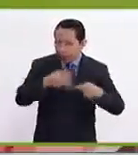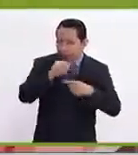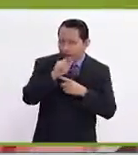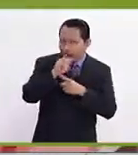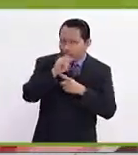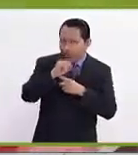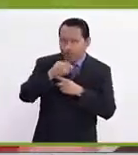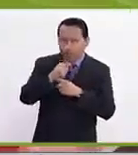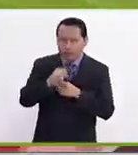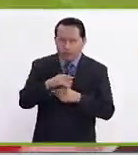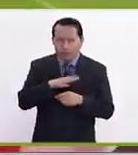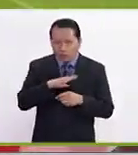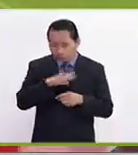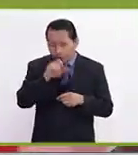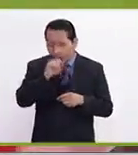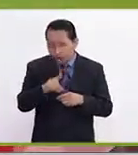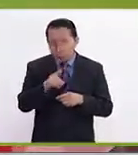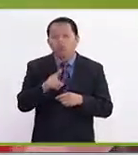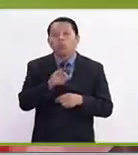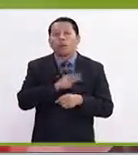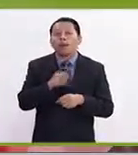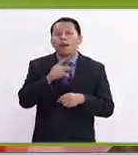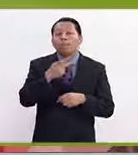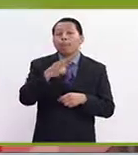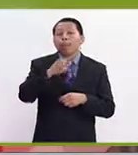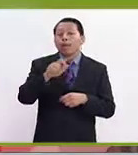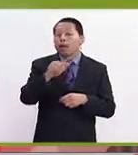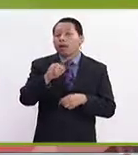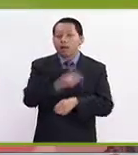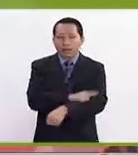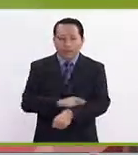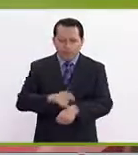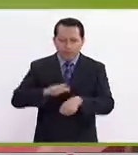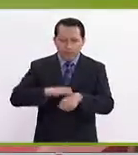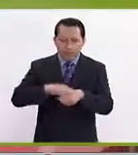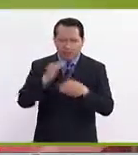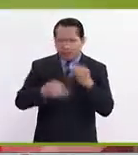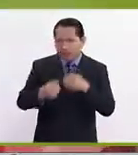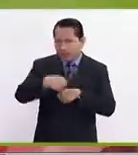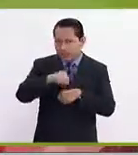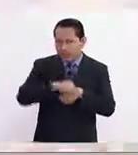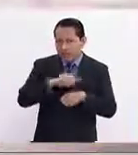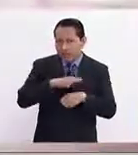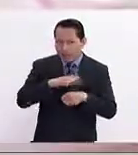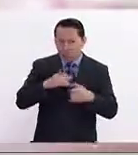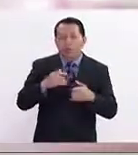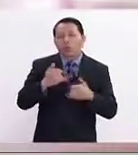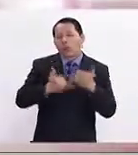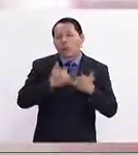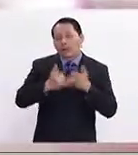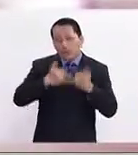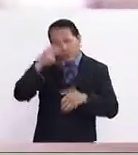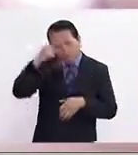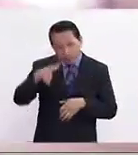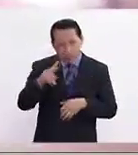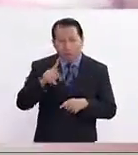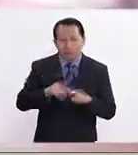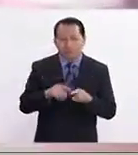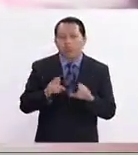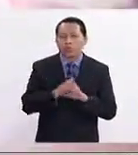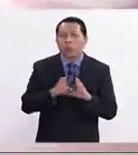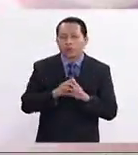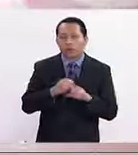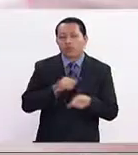en actividad de la jornada 15 de la Premier League. Tenemos más este fin de semana de la Legión Azteca. Primeramente, en la jornada